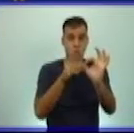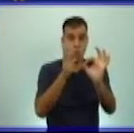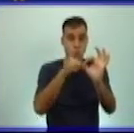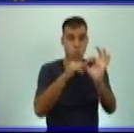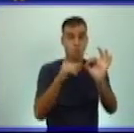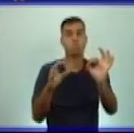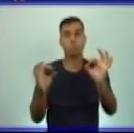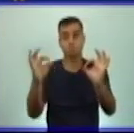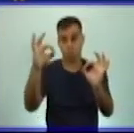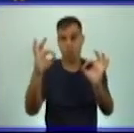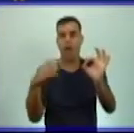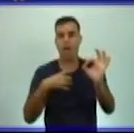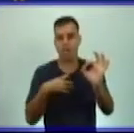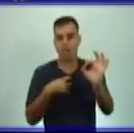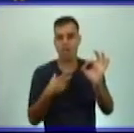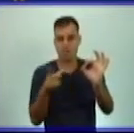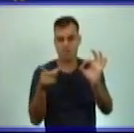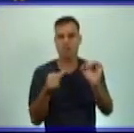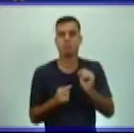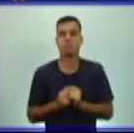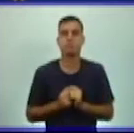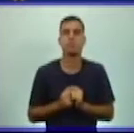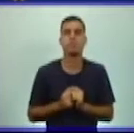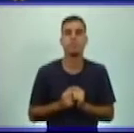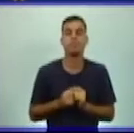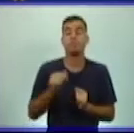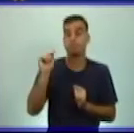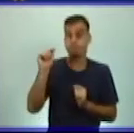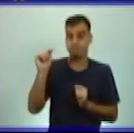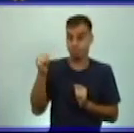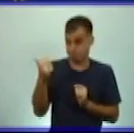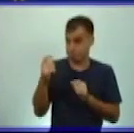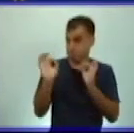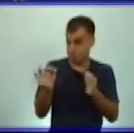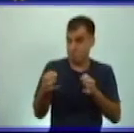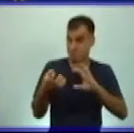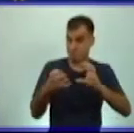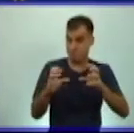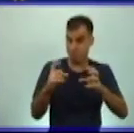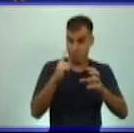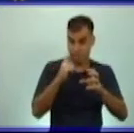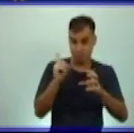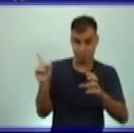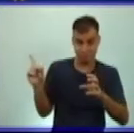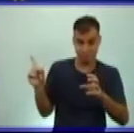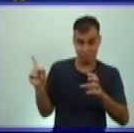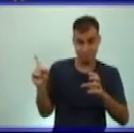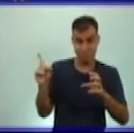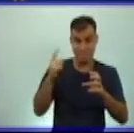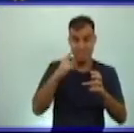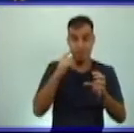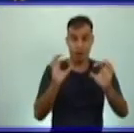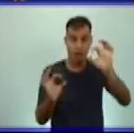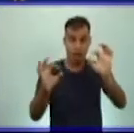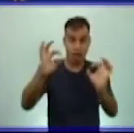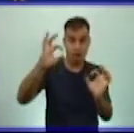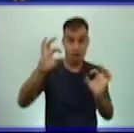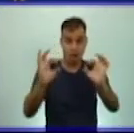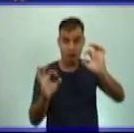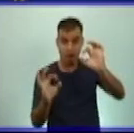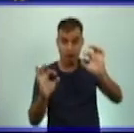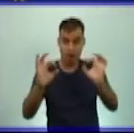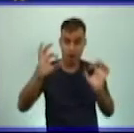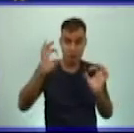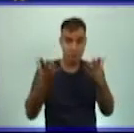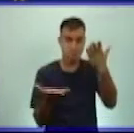espira con continuidad. Esta forma que aparece en forma de balanza se puede hacer